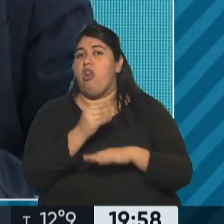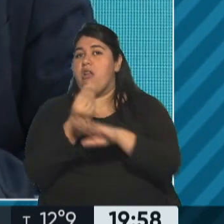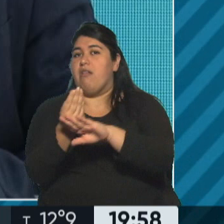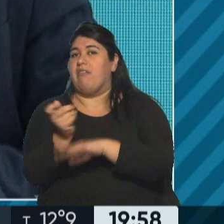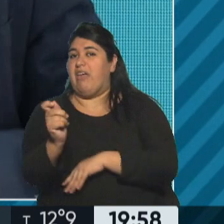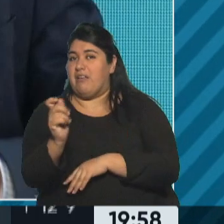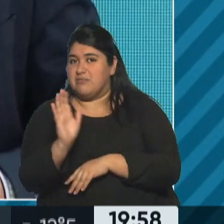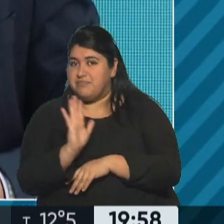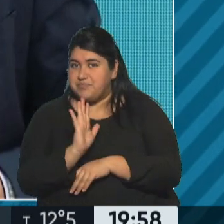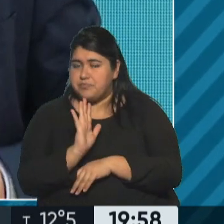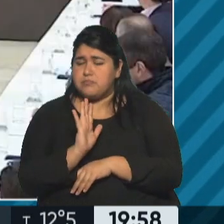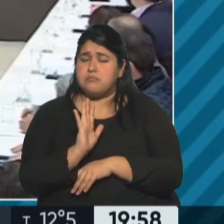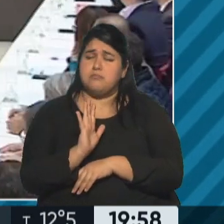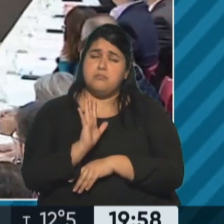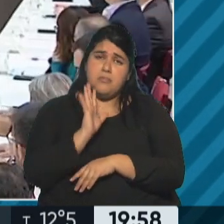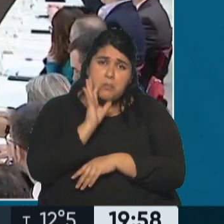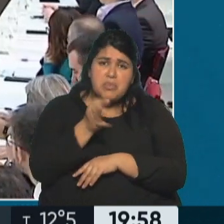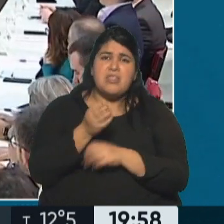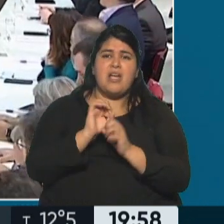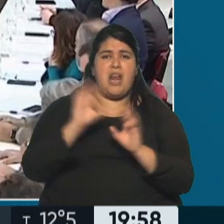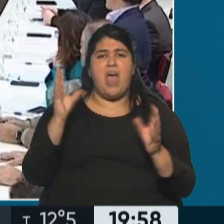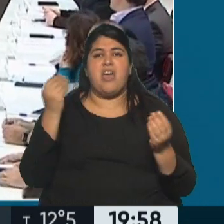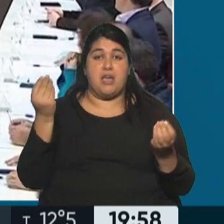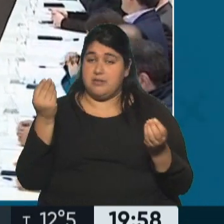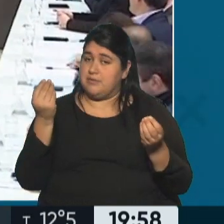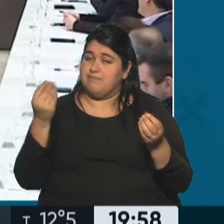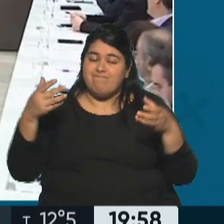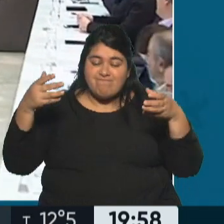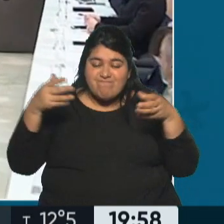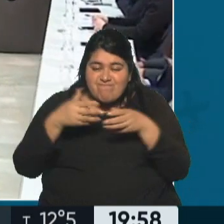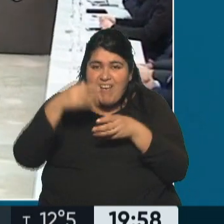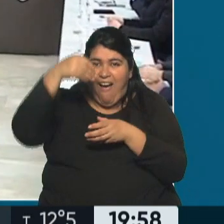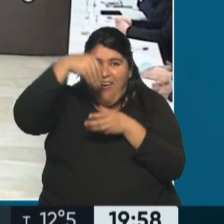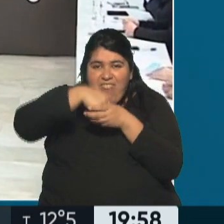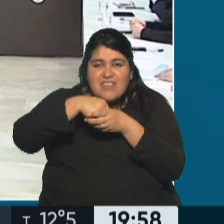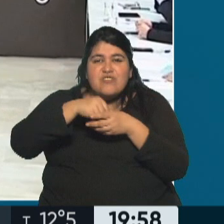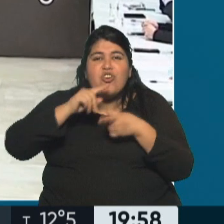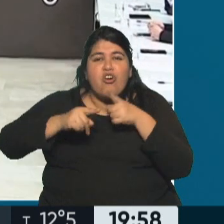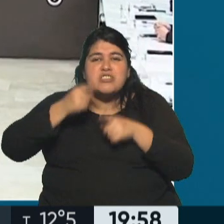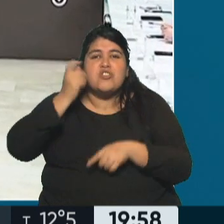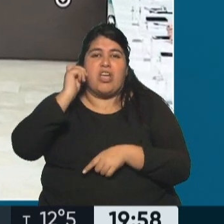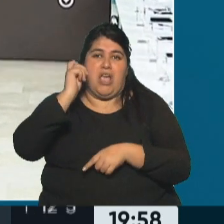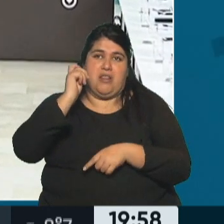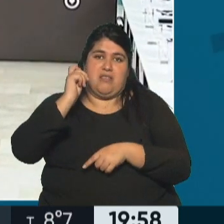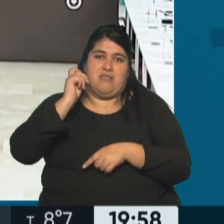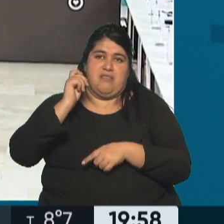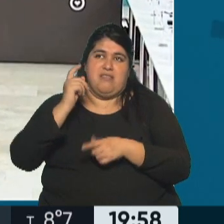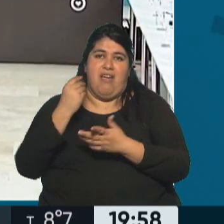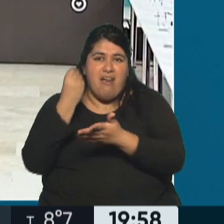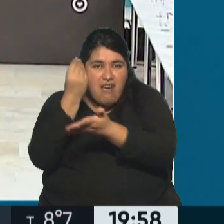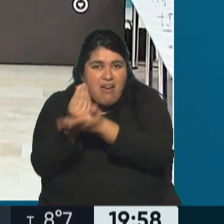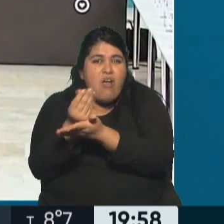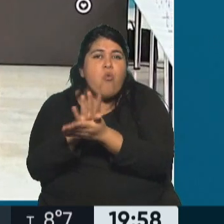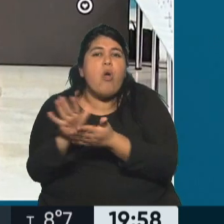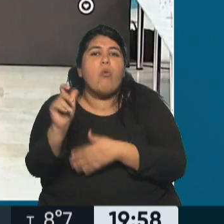hay una cosa clara, es que tiene que haber consenso, ¿no?, respecto de quien sea el nuevo ministro de Economía, porque